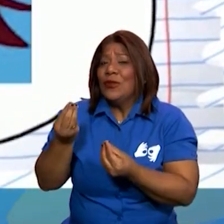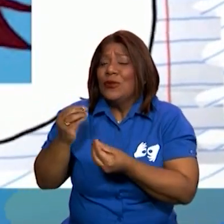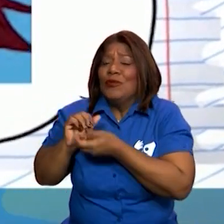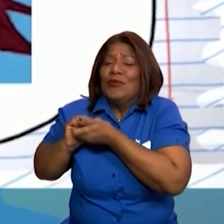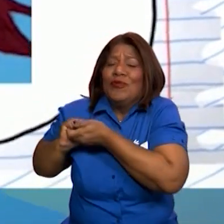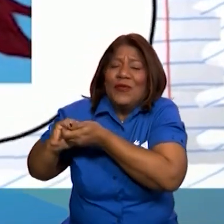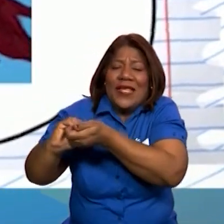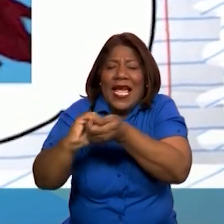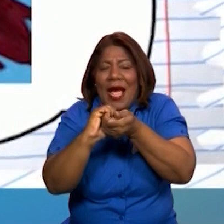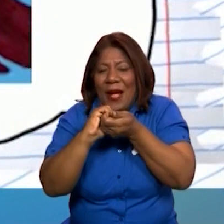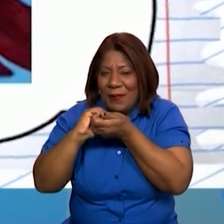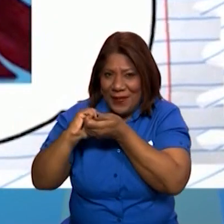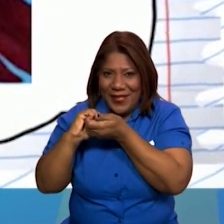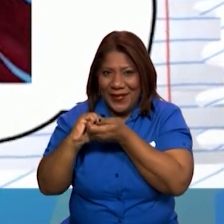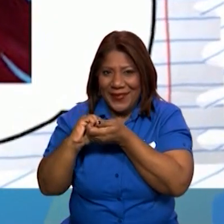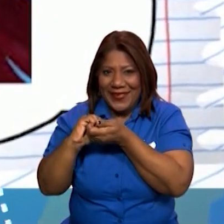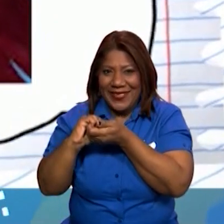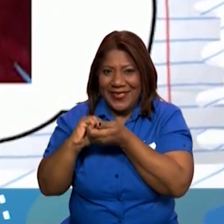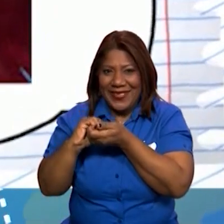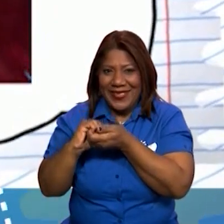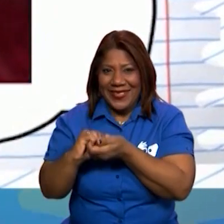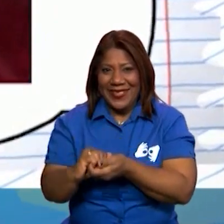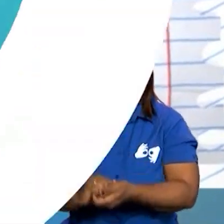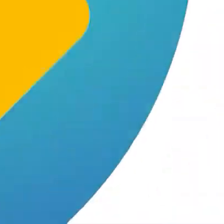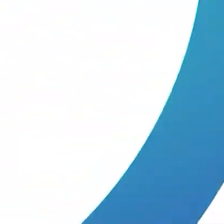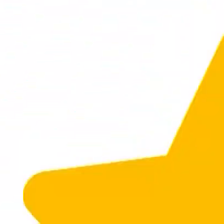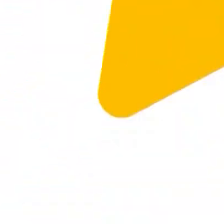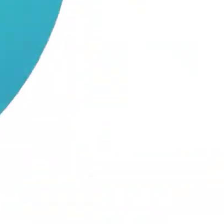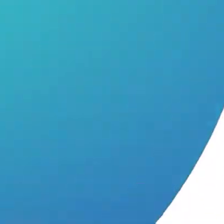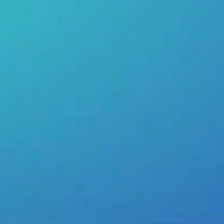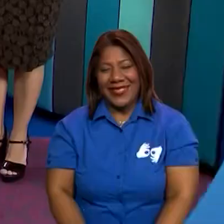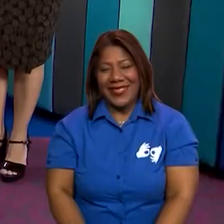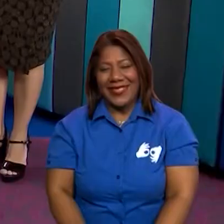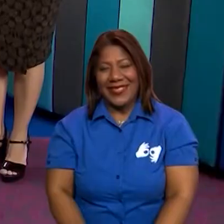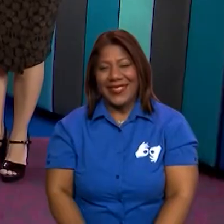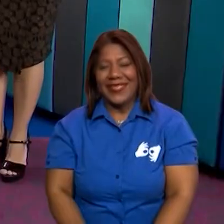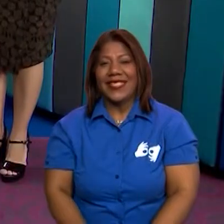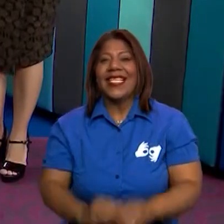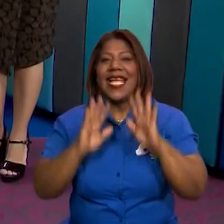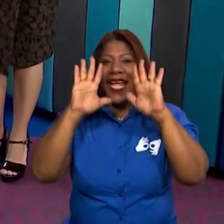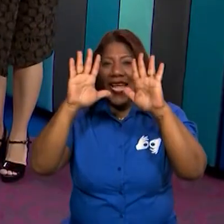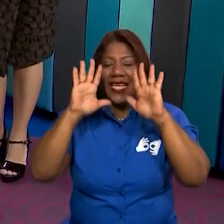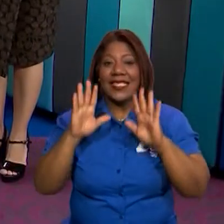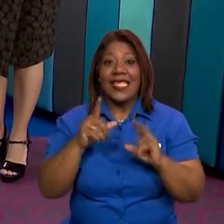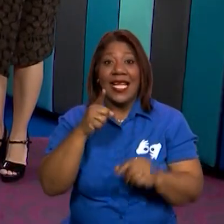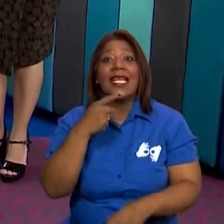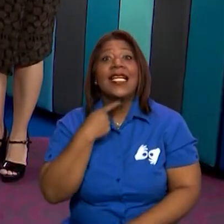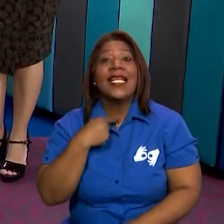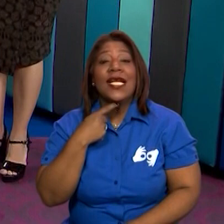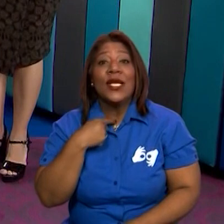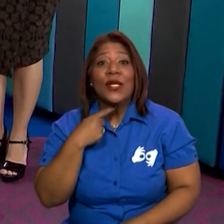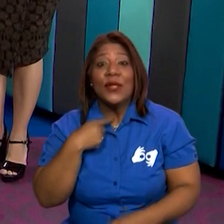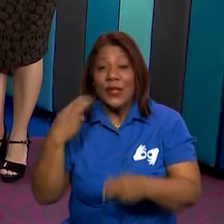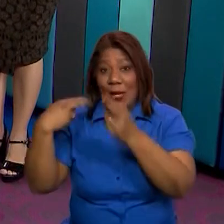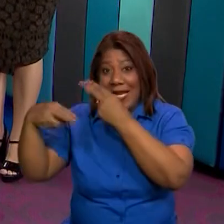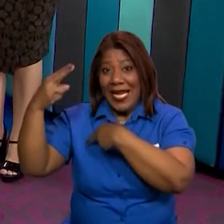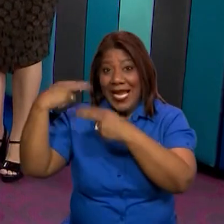muy buenos amigos. Muy bien, excelente. ¿A quién les gustó la historia de